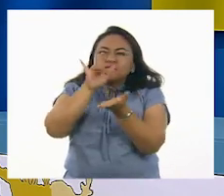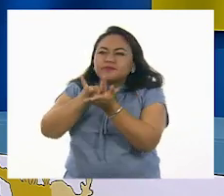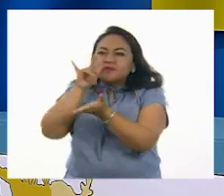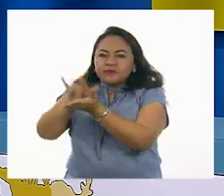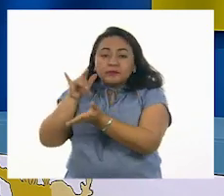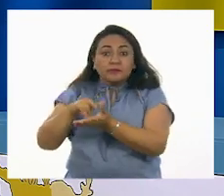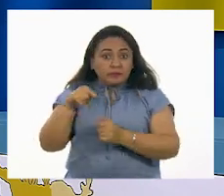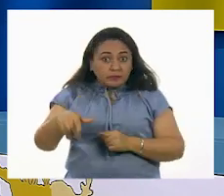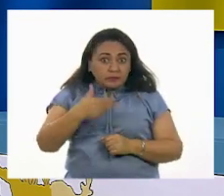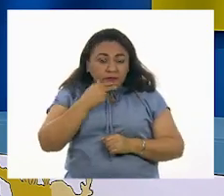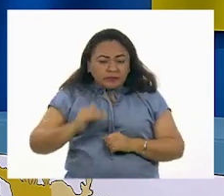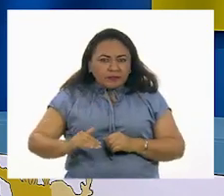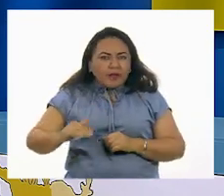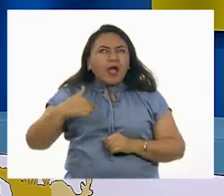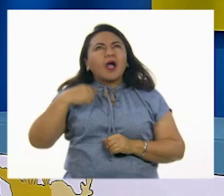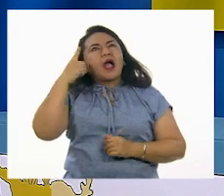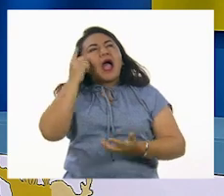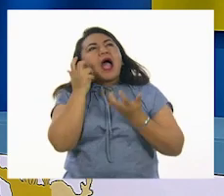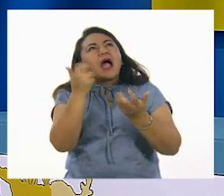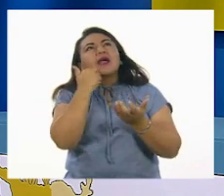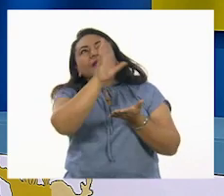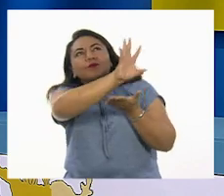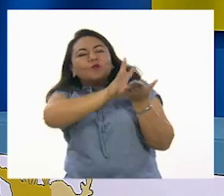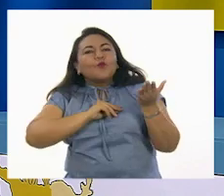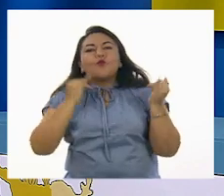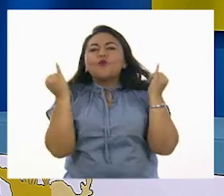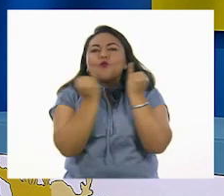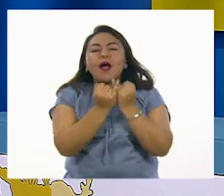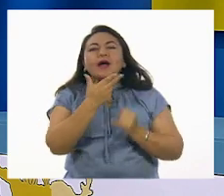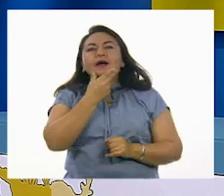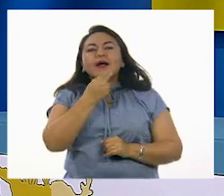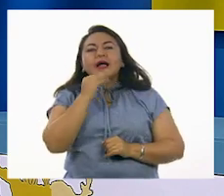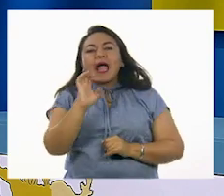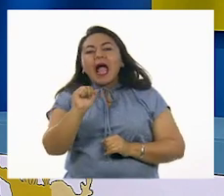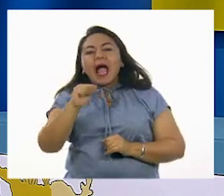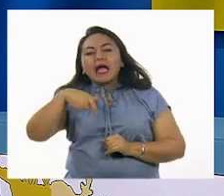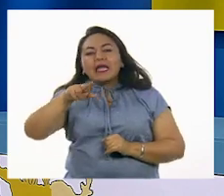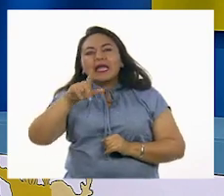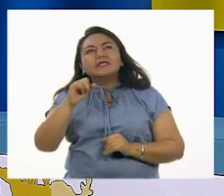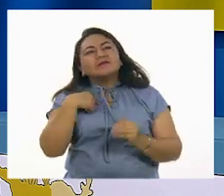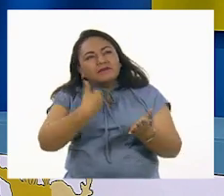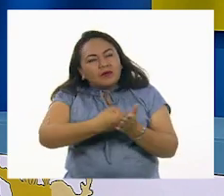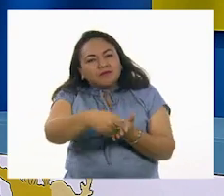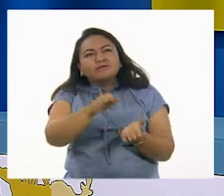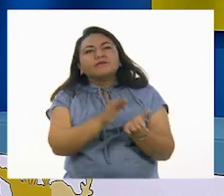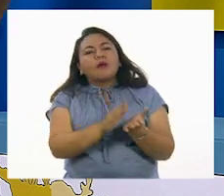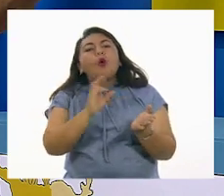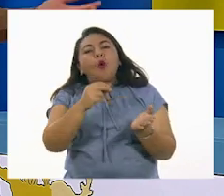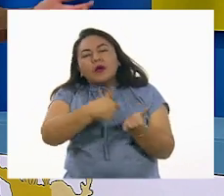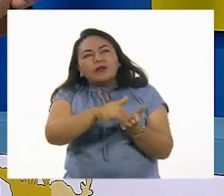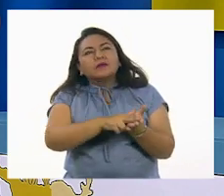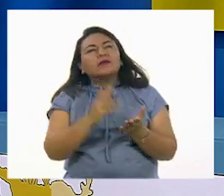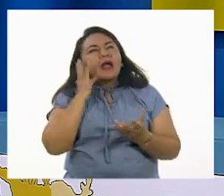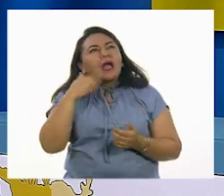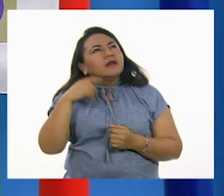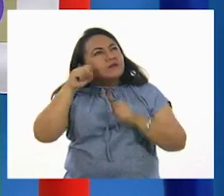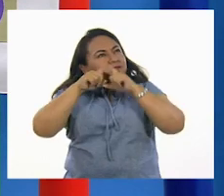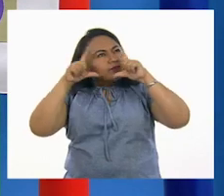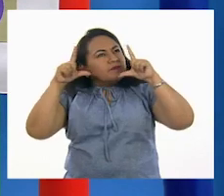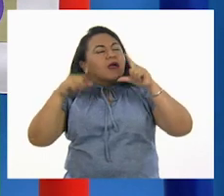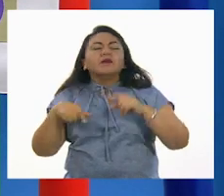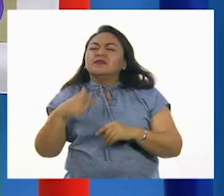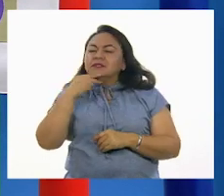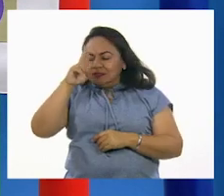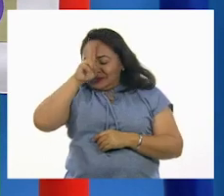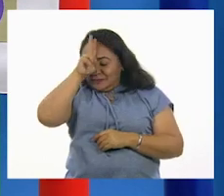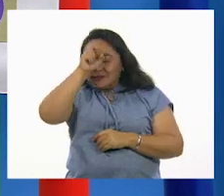idea de ser un héroe como Aquiles, y eso le llevó a lograr grandes hazañas militares que le permitieron formar un gran imperio.